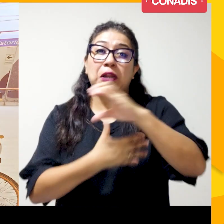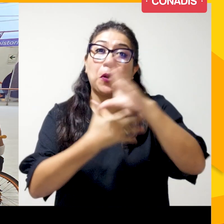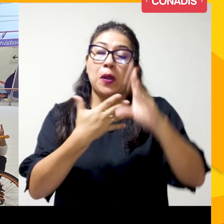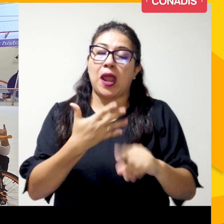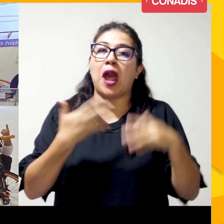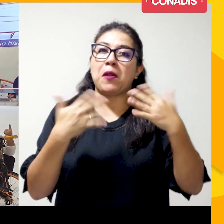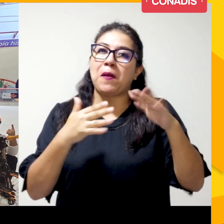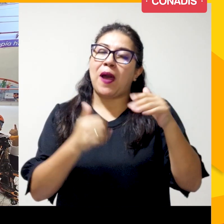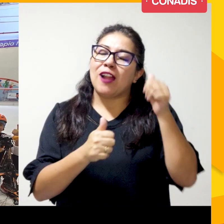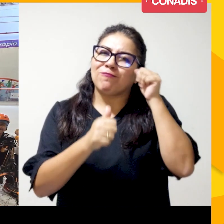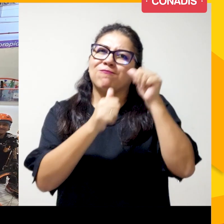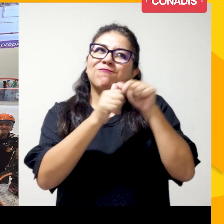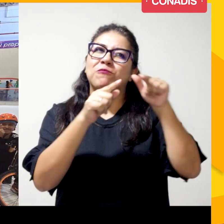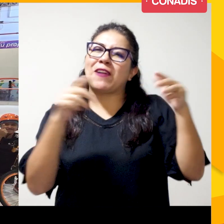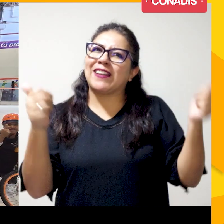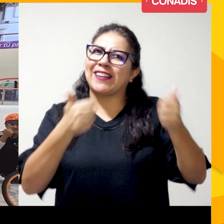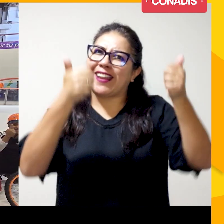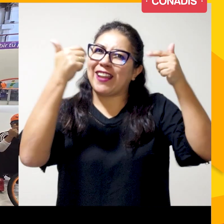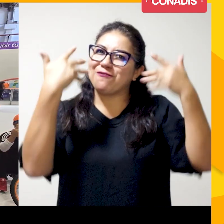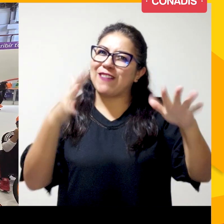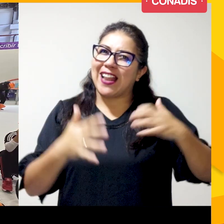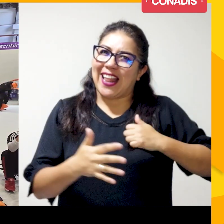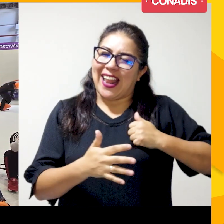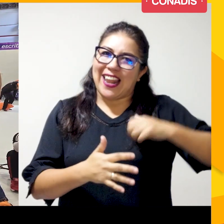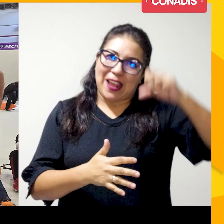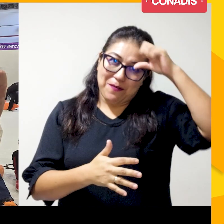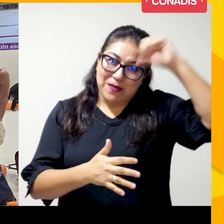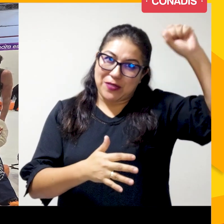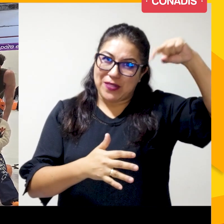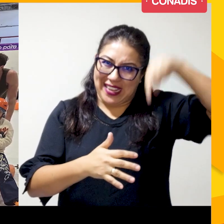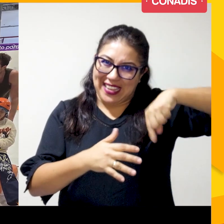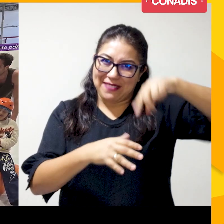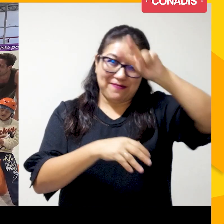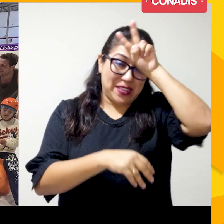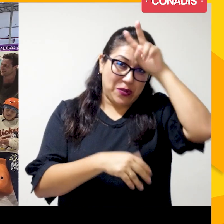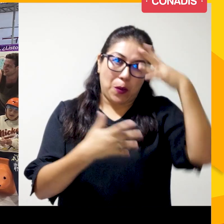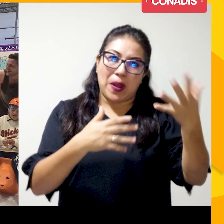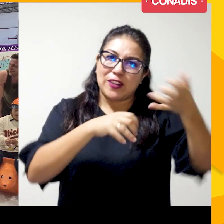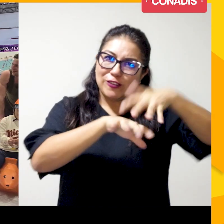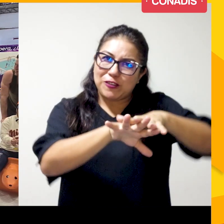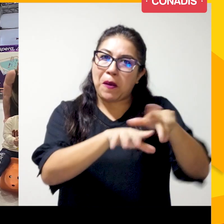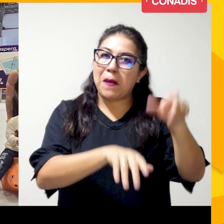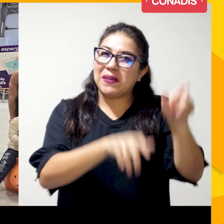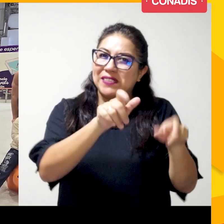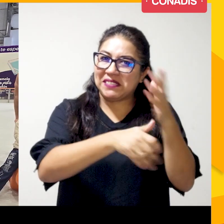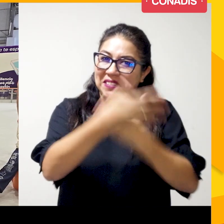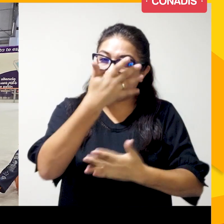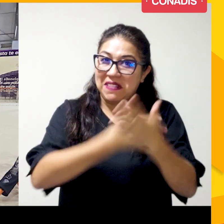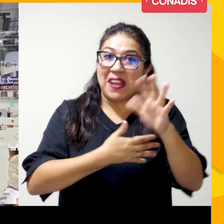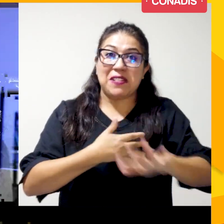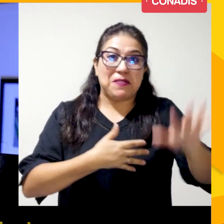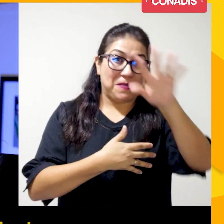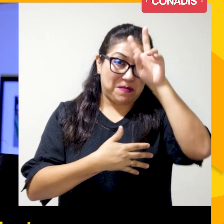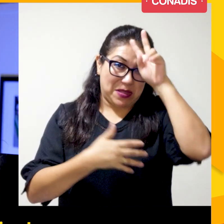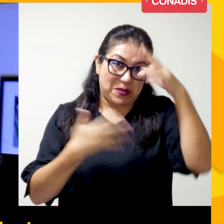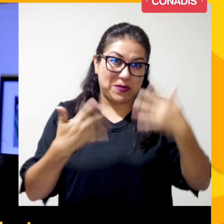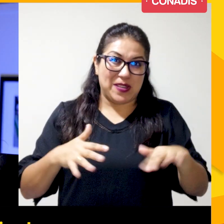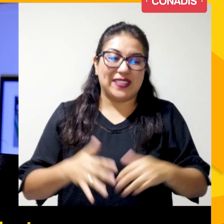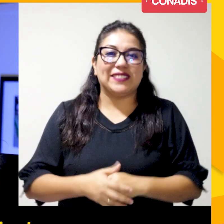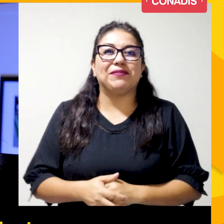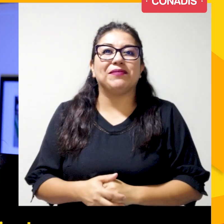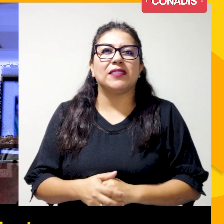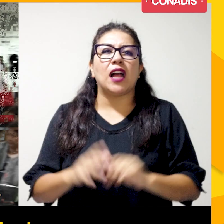Canadá en el Perú por su aniversario y resalta su compromiso de promover la inclusión de las personas con discapacidad a nivel nacional.